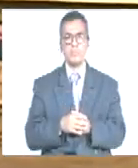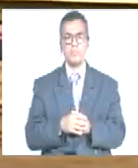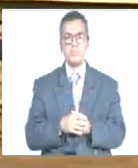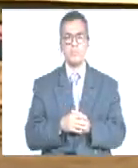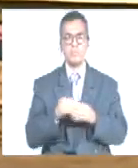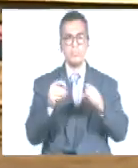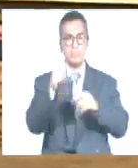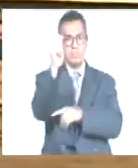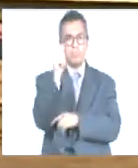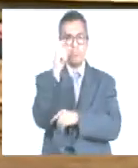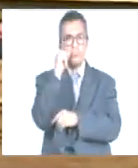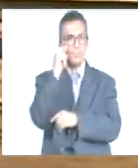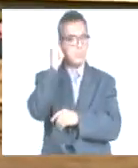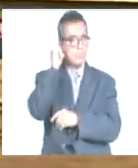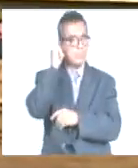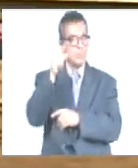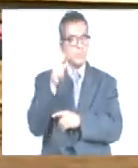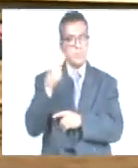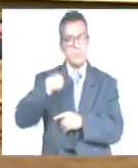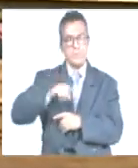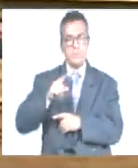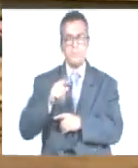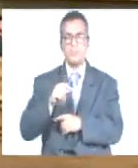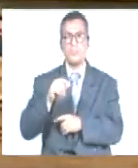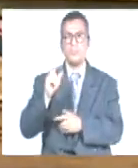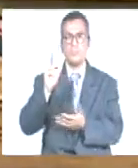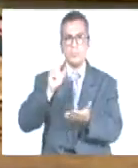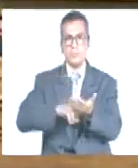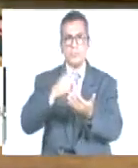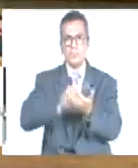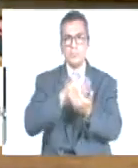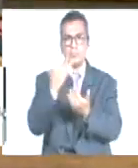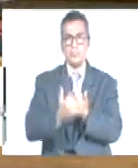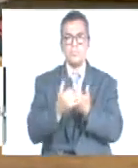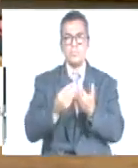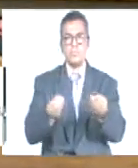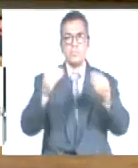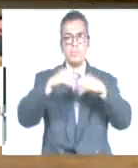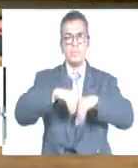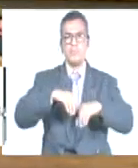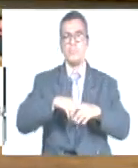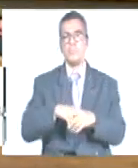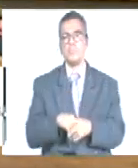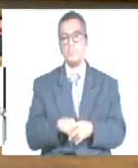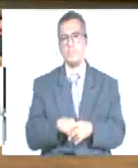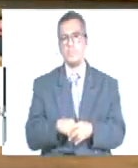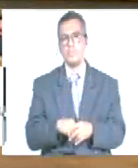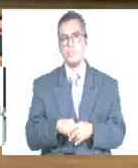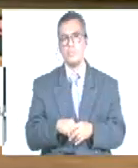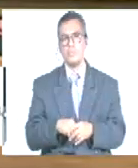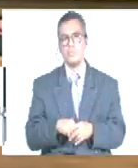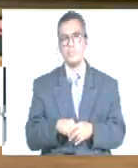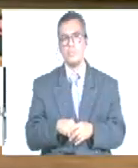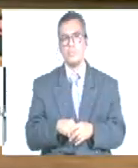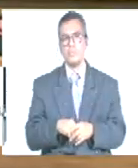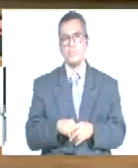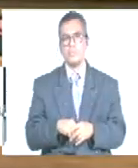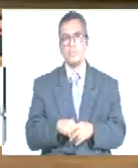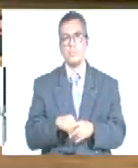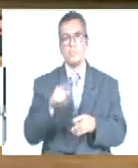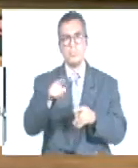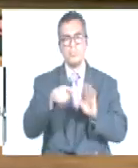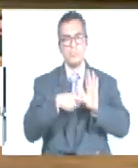Las honorables diputadas y los honorables diputados que estén a favor del proyecto de acuerdo que se